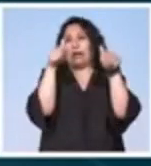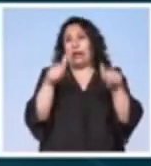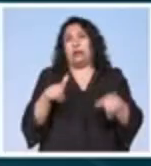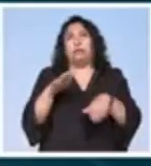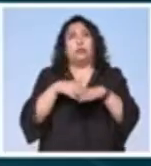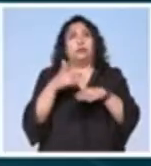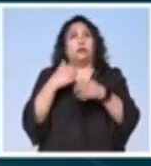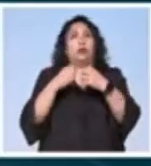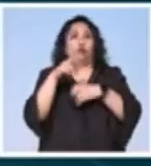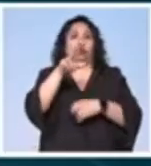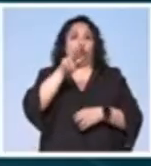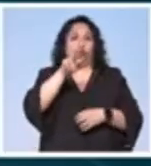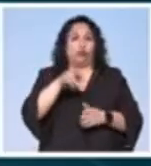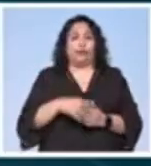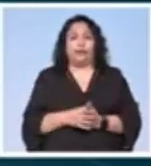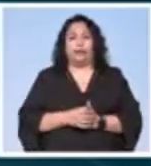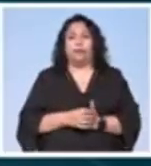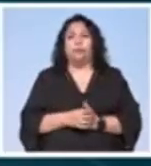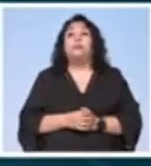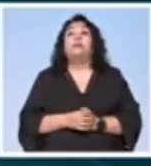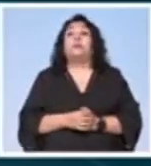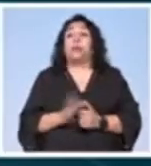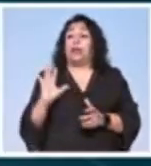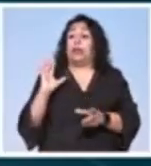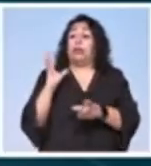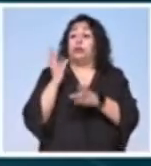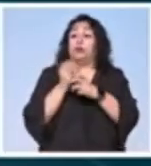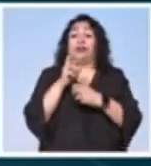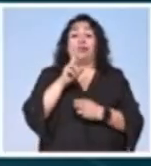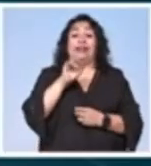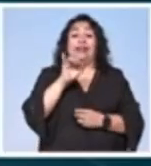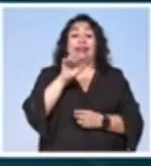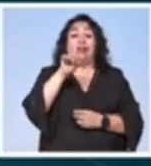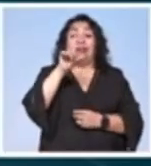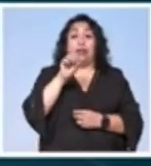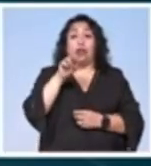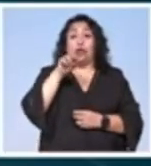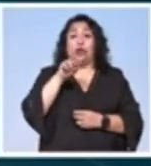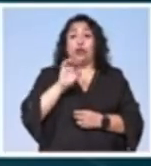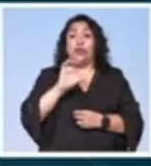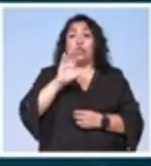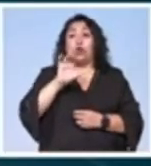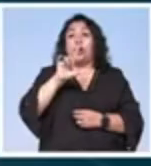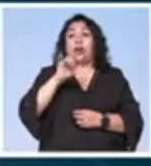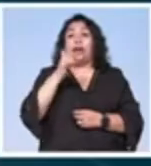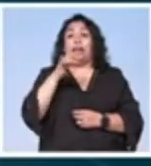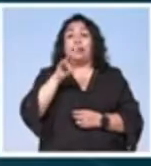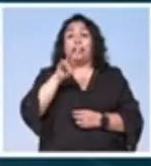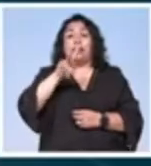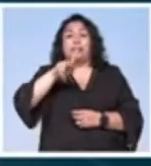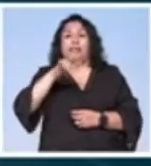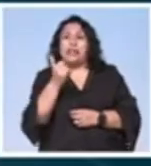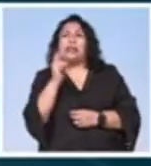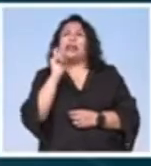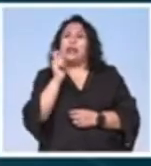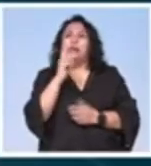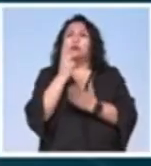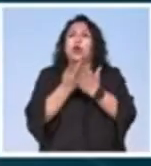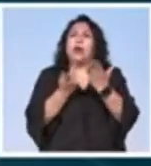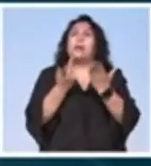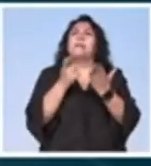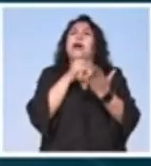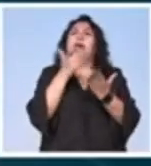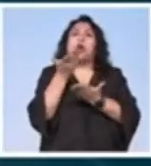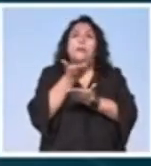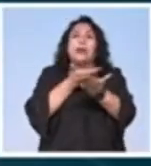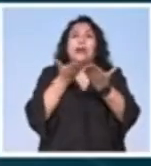en los 80s. La retrospectiva Ricardo Nikolayevsky inaugura un programa que es resultado de la cooperación